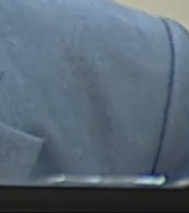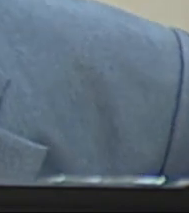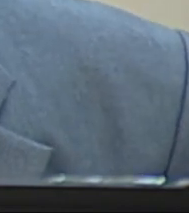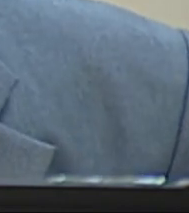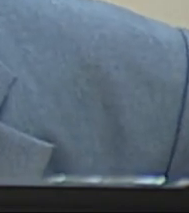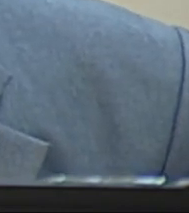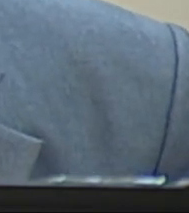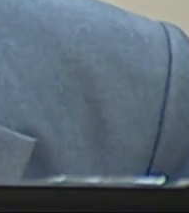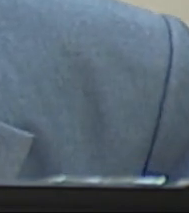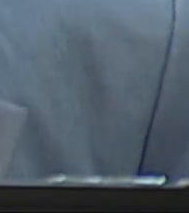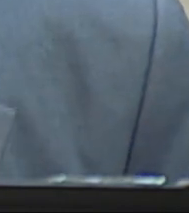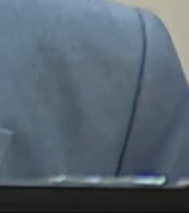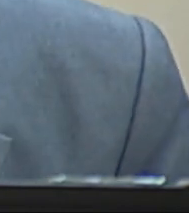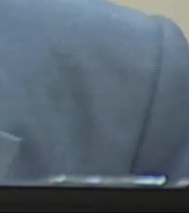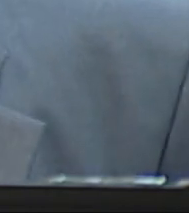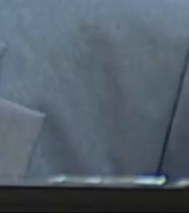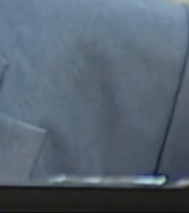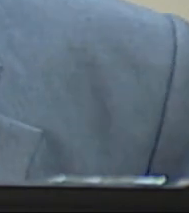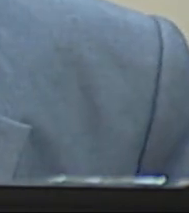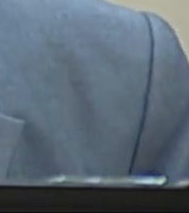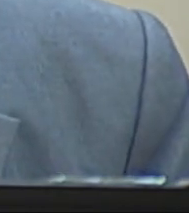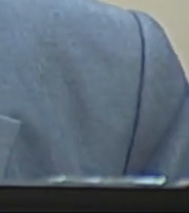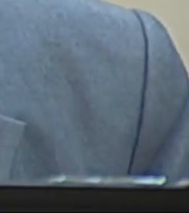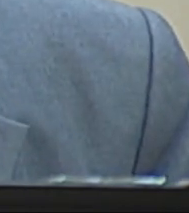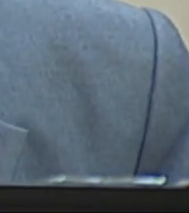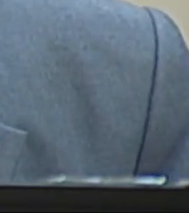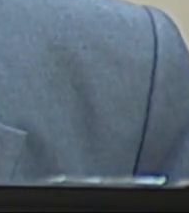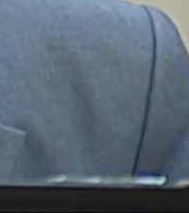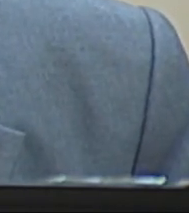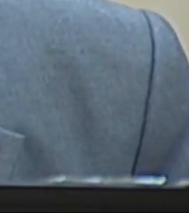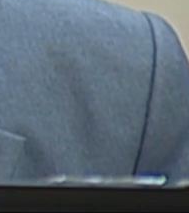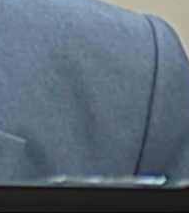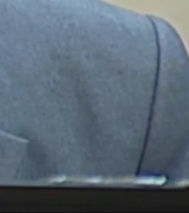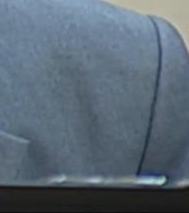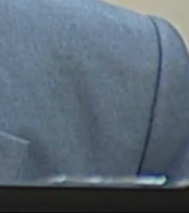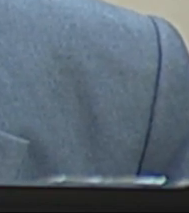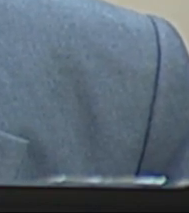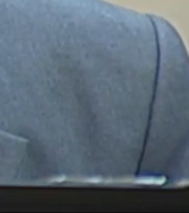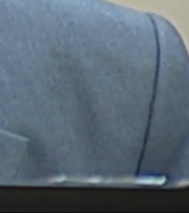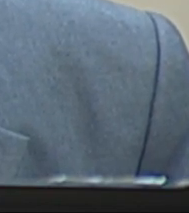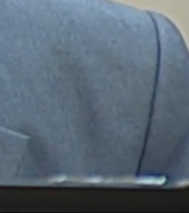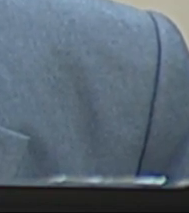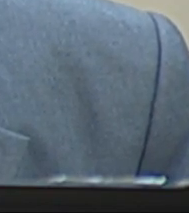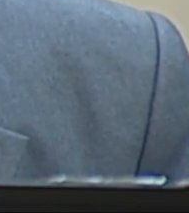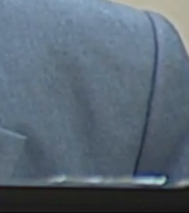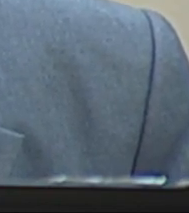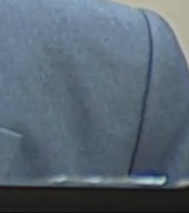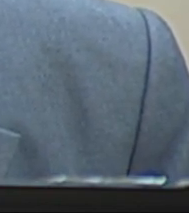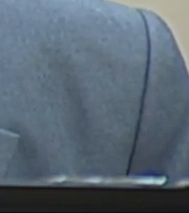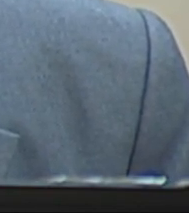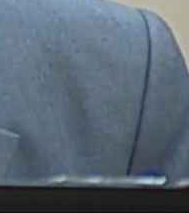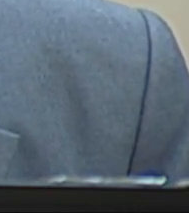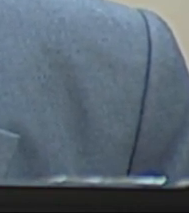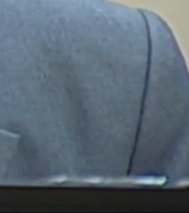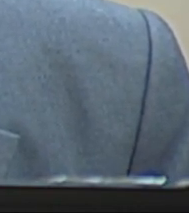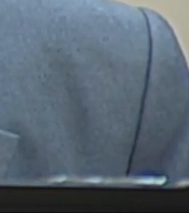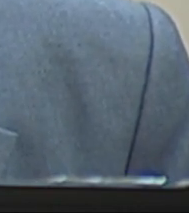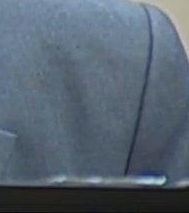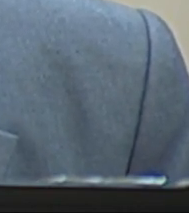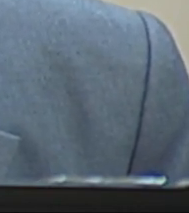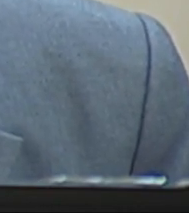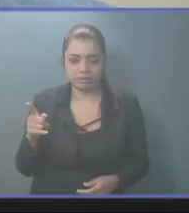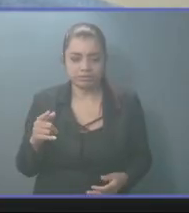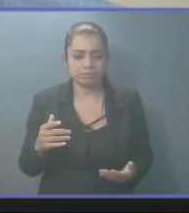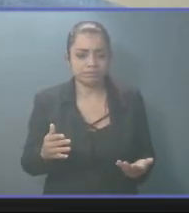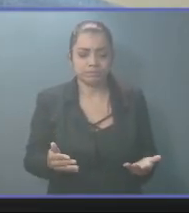lo que yo voy a preguntar es para el ministro de ninguna manera cuestiona